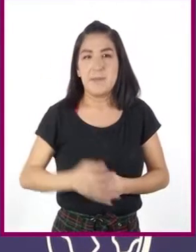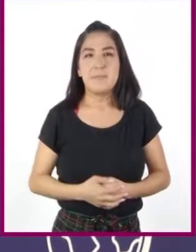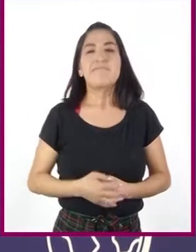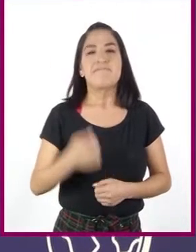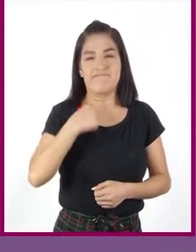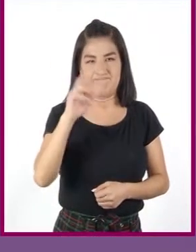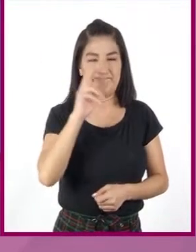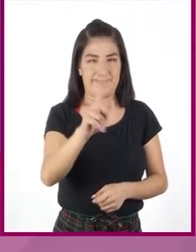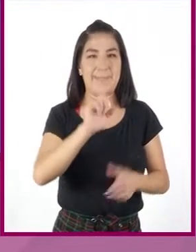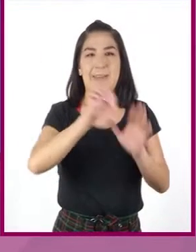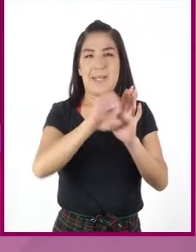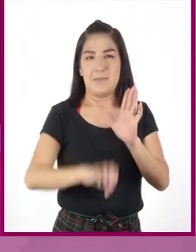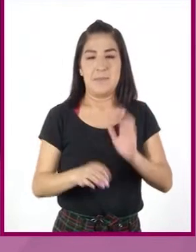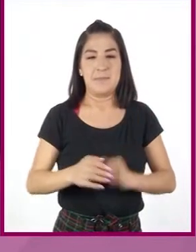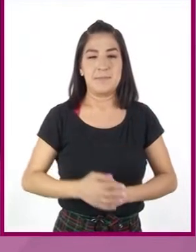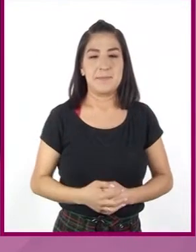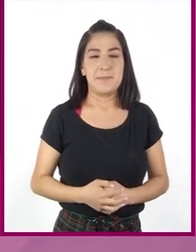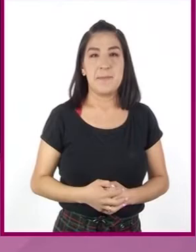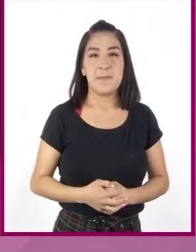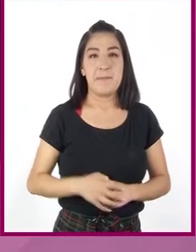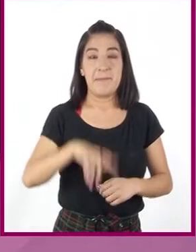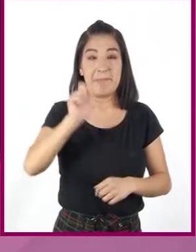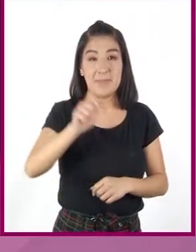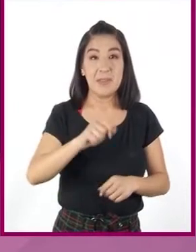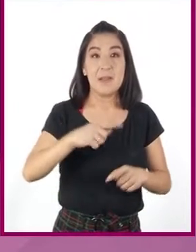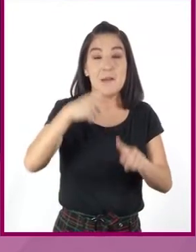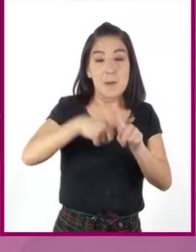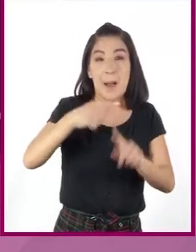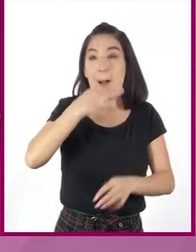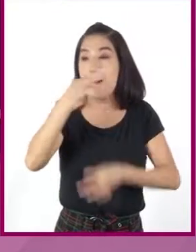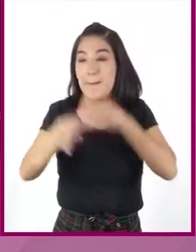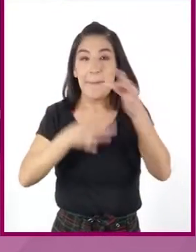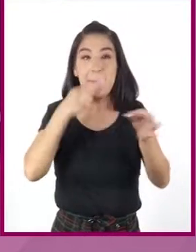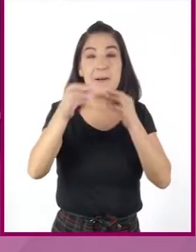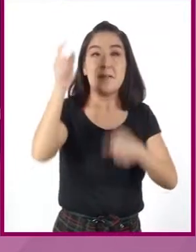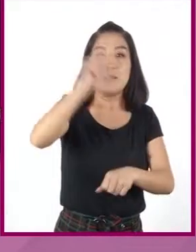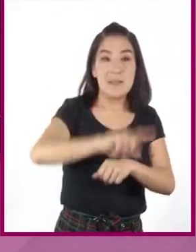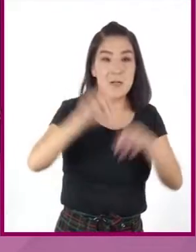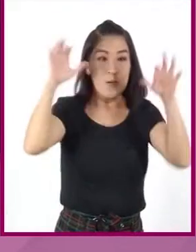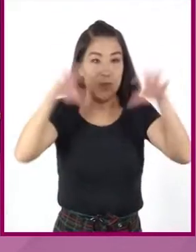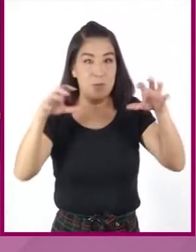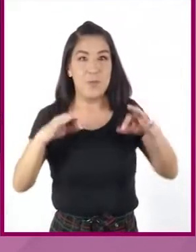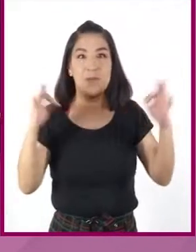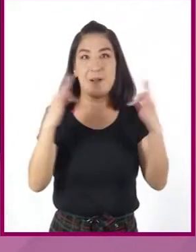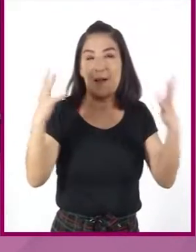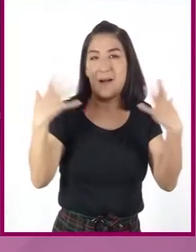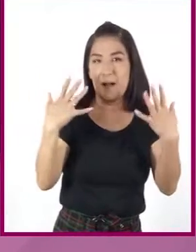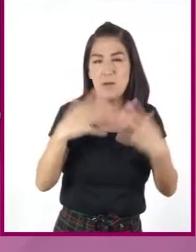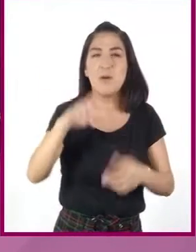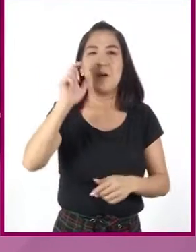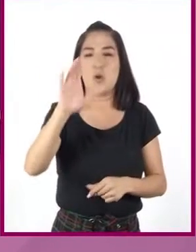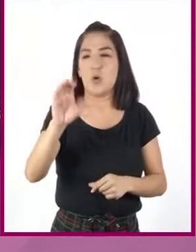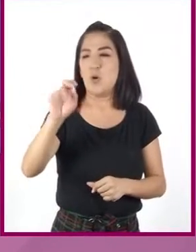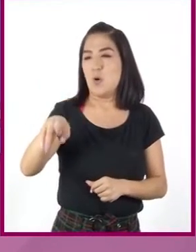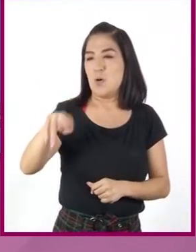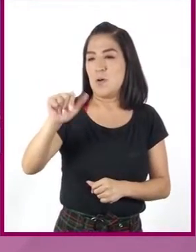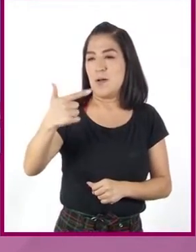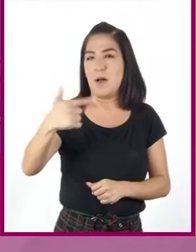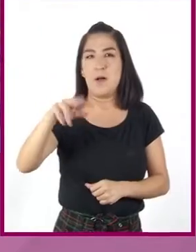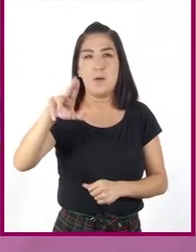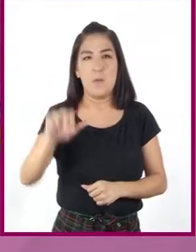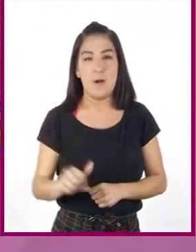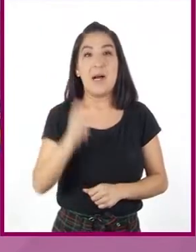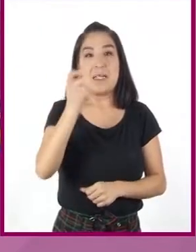video. El Servicio Meteorológico Nacional de la Conagua le informa el pronóstico del tiempo. Para